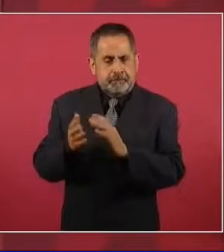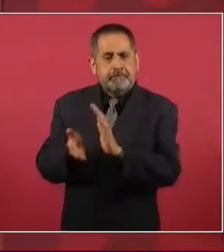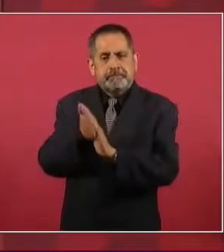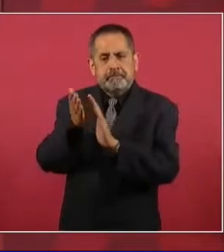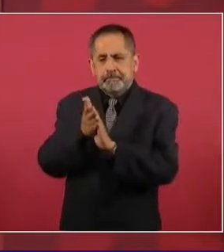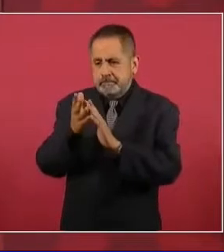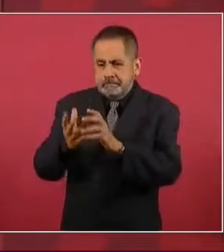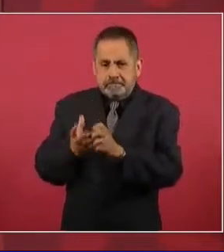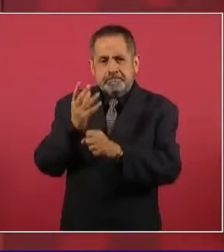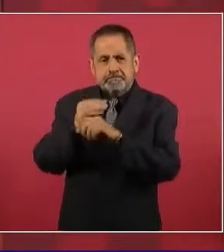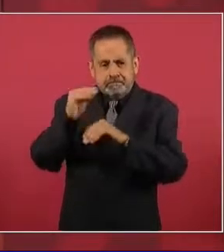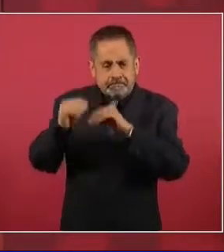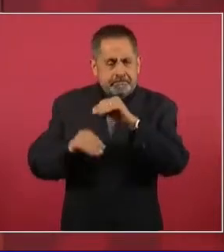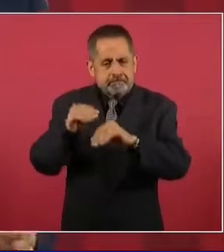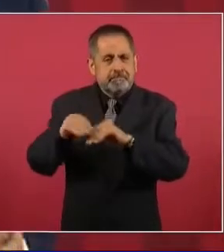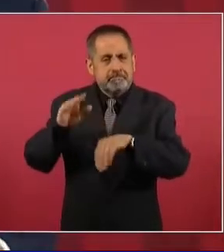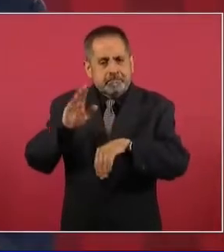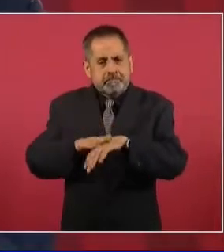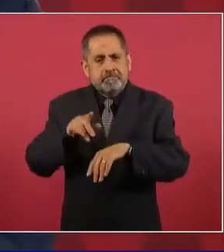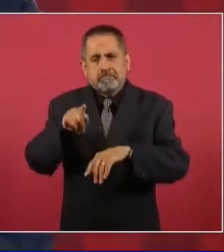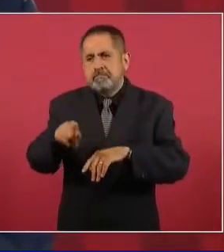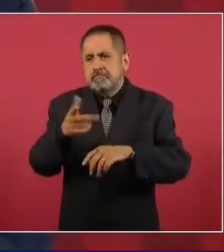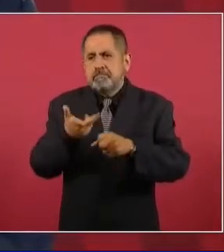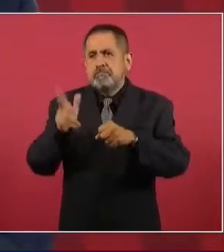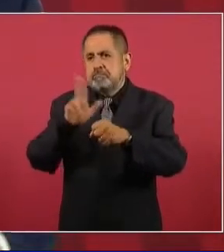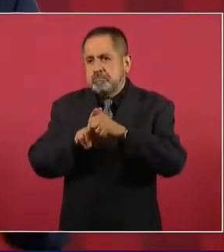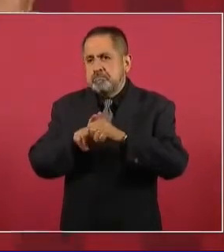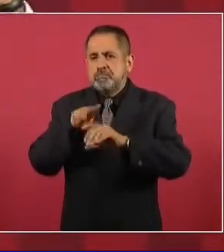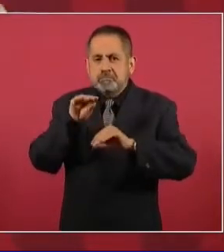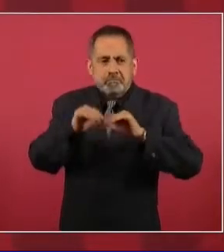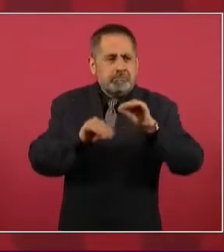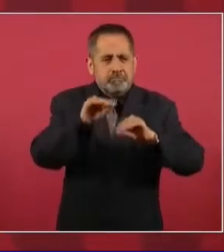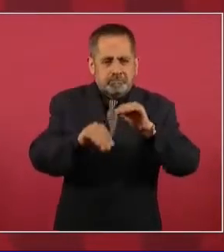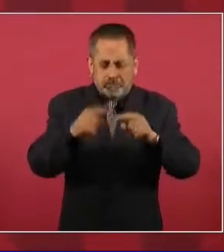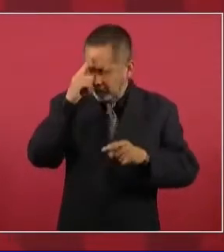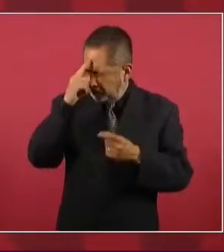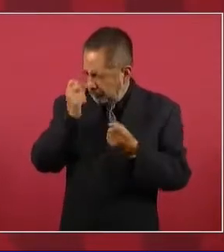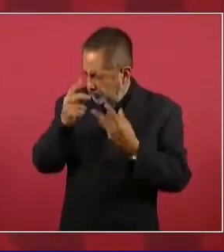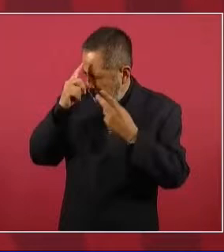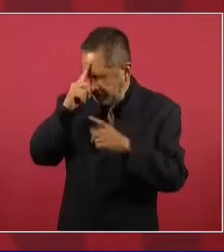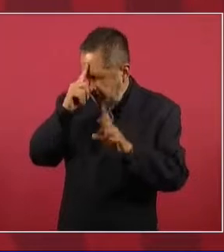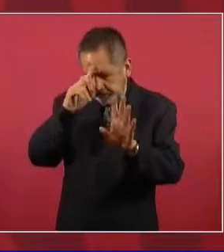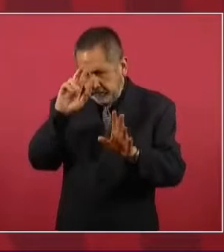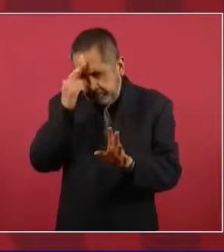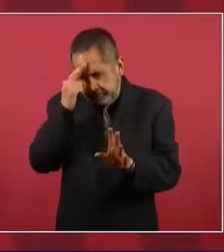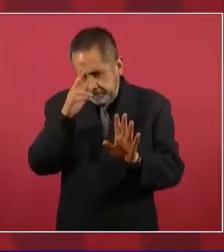construir y de equipar muchos de esos hospitales. No tengo el dato exacto,